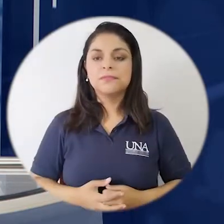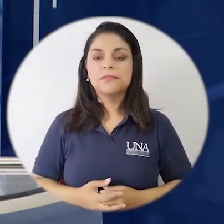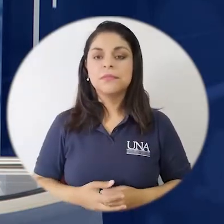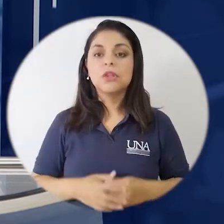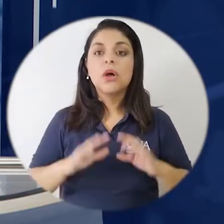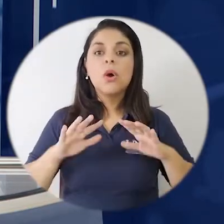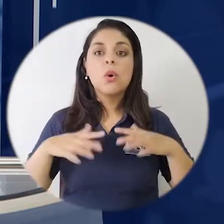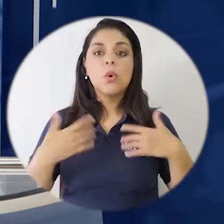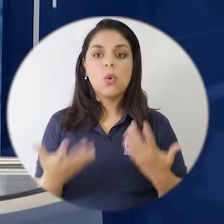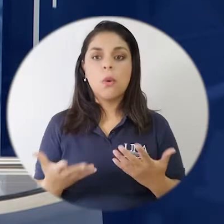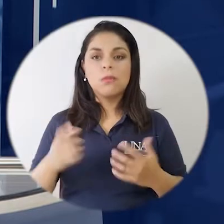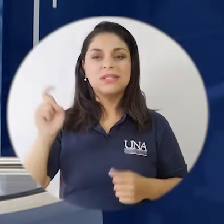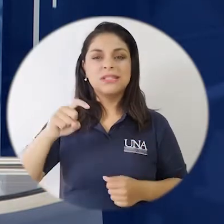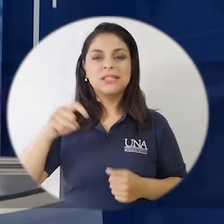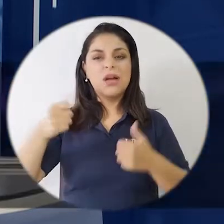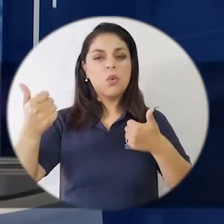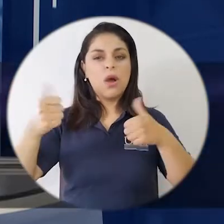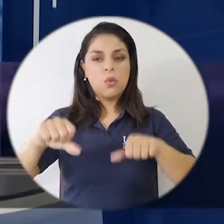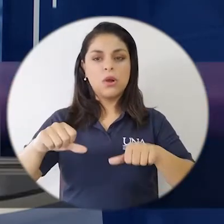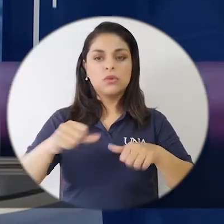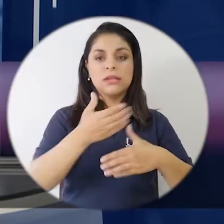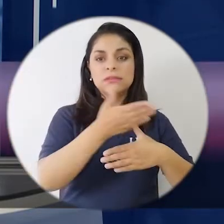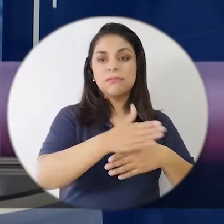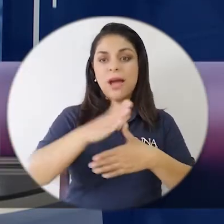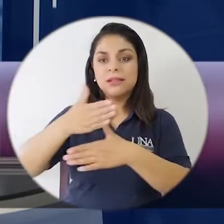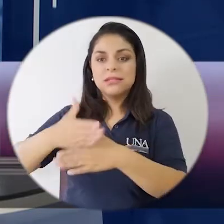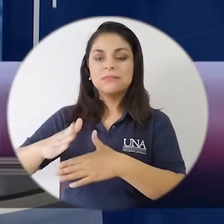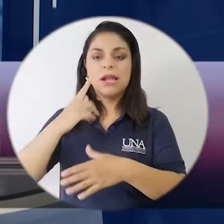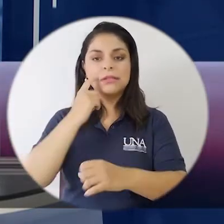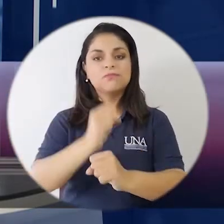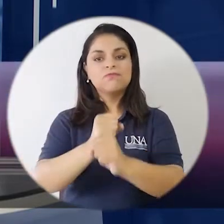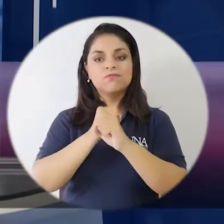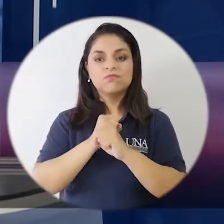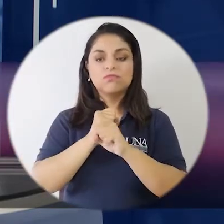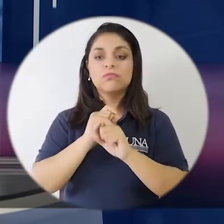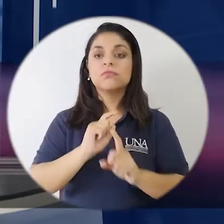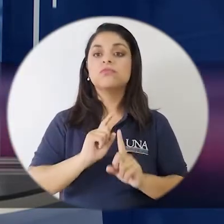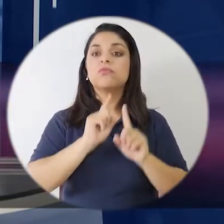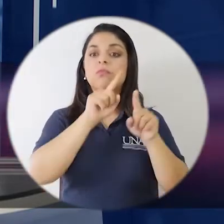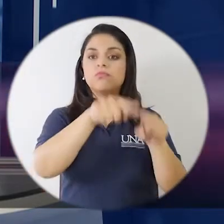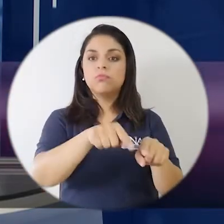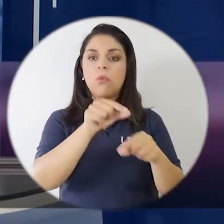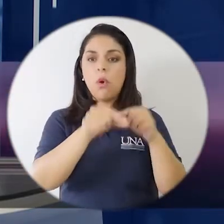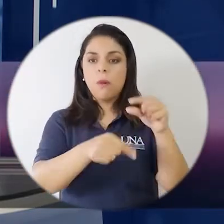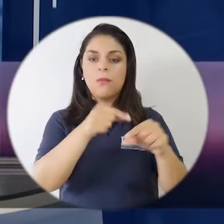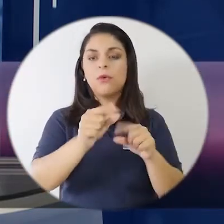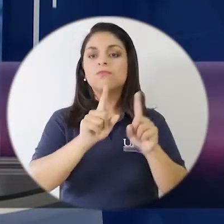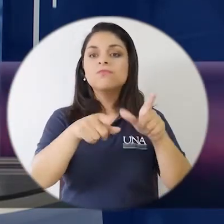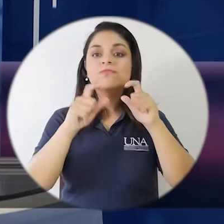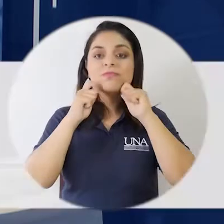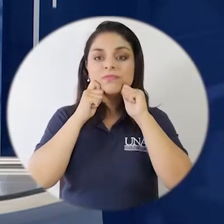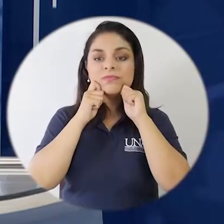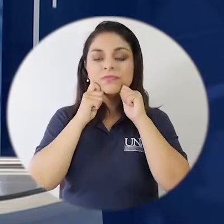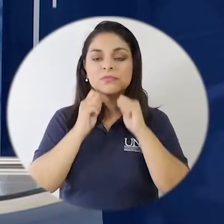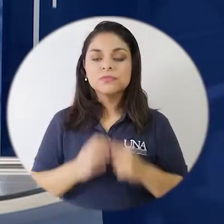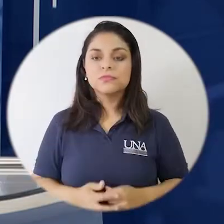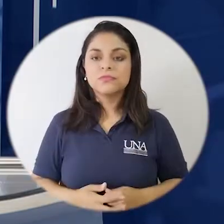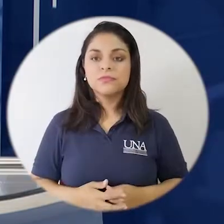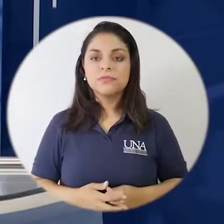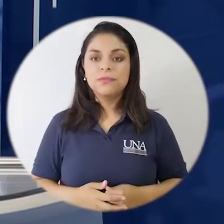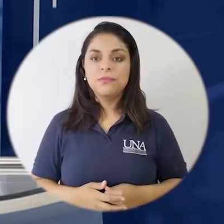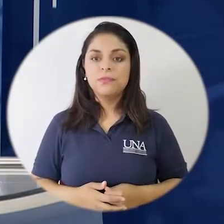cómo tiene que haber un acuerdo, ¿verdad?, entre las partes para poder garantizar el regreso a esa semipresencialidad